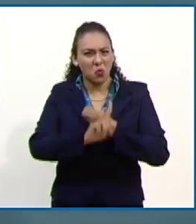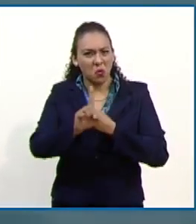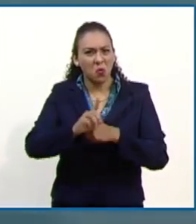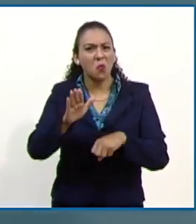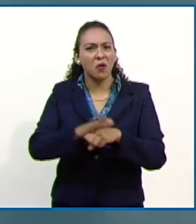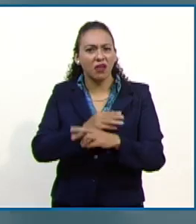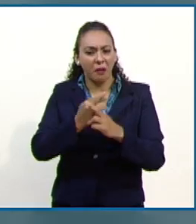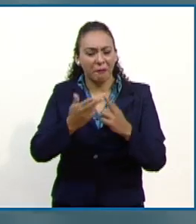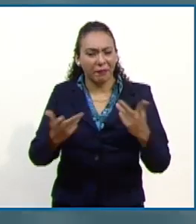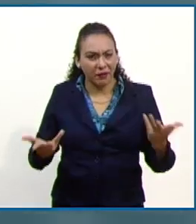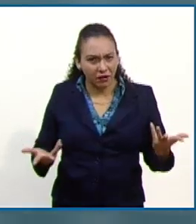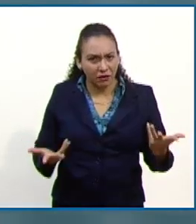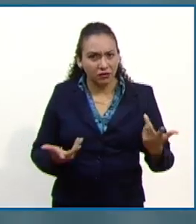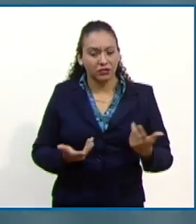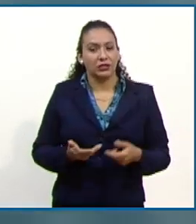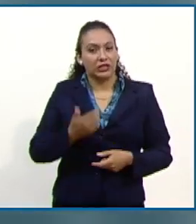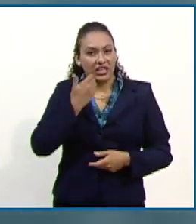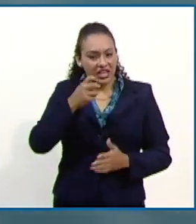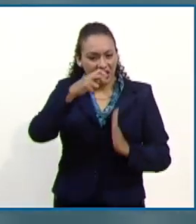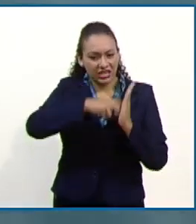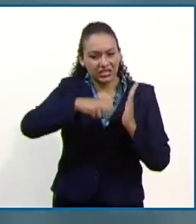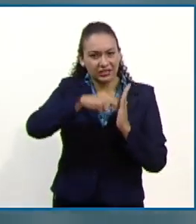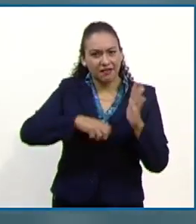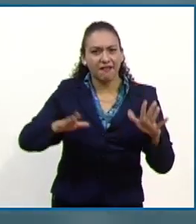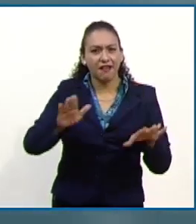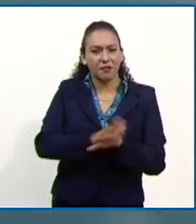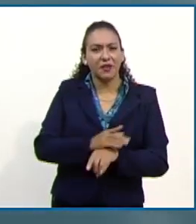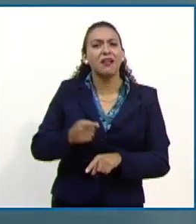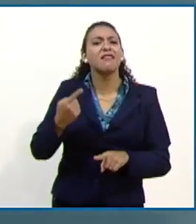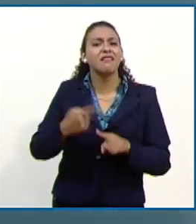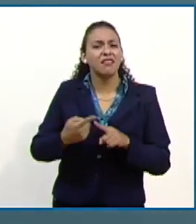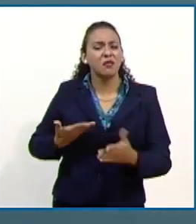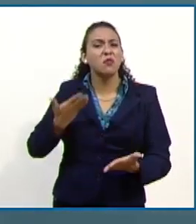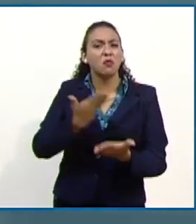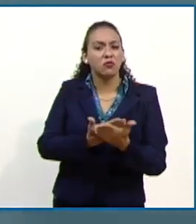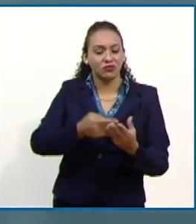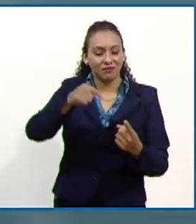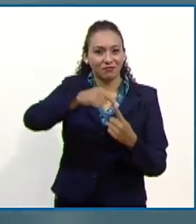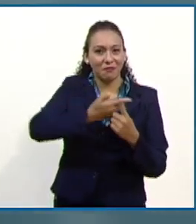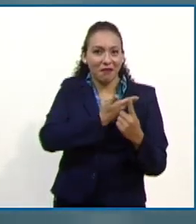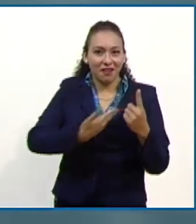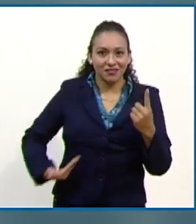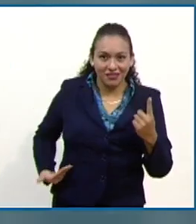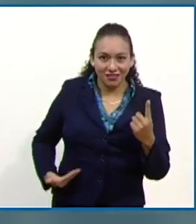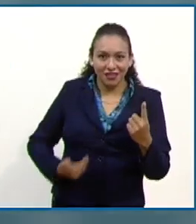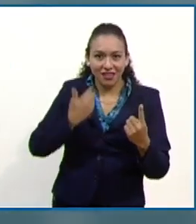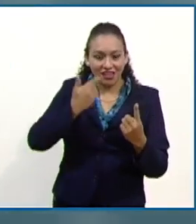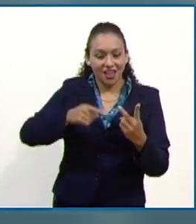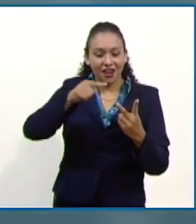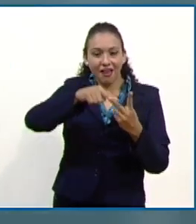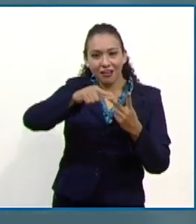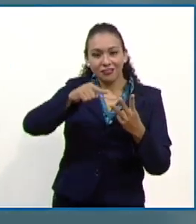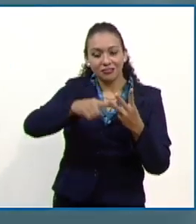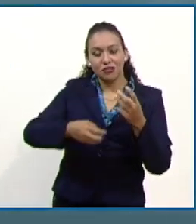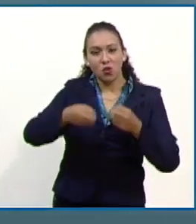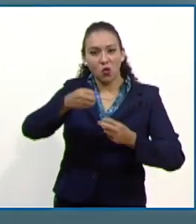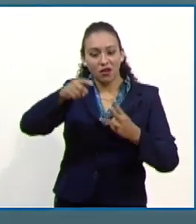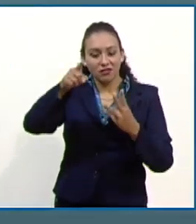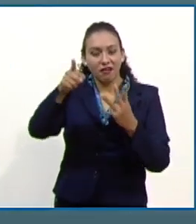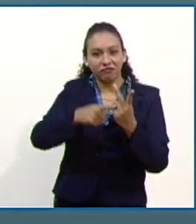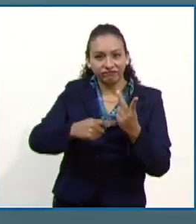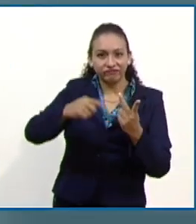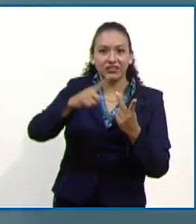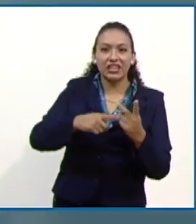conjunto, debido a un intento de reforma impulsado desde la Presidencia de la República, iniciativa que pretende disolver al Poder